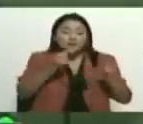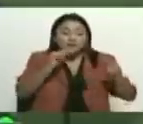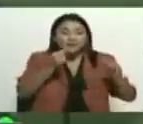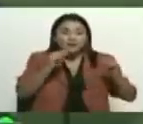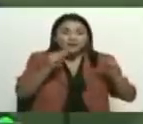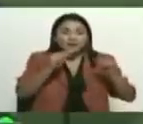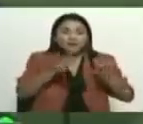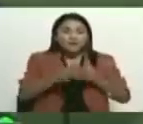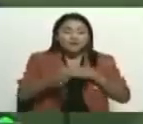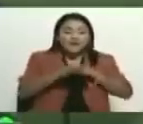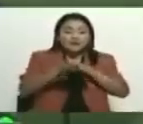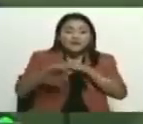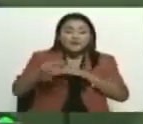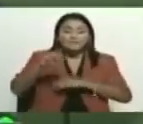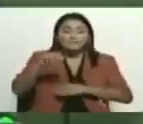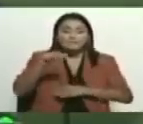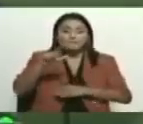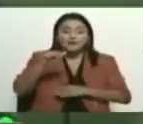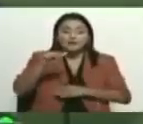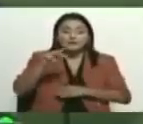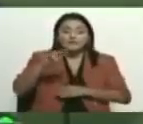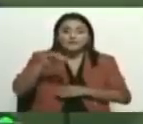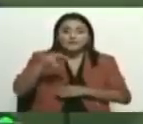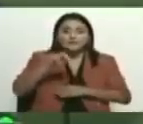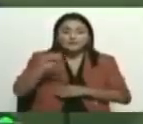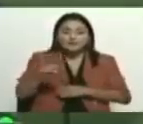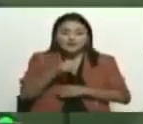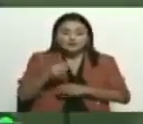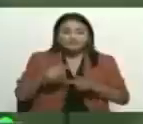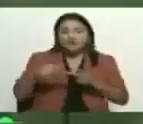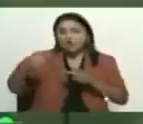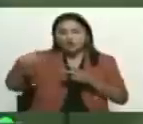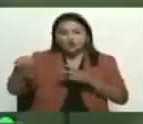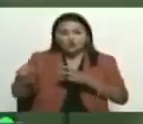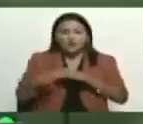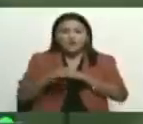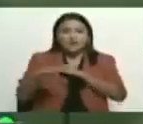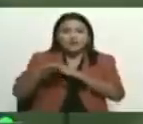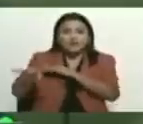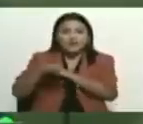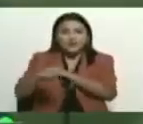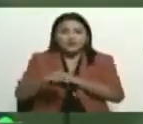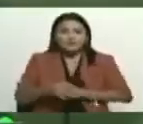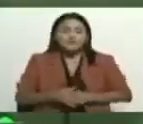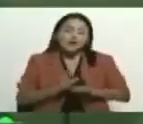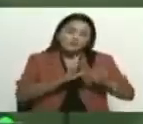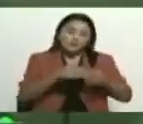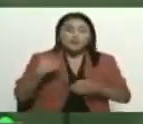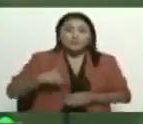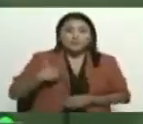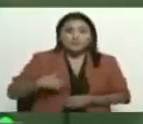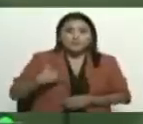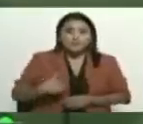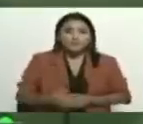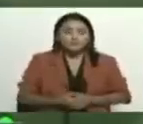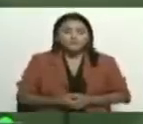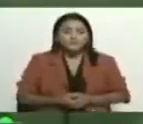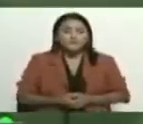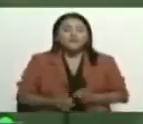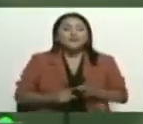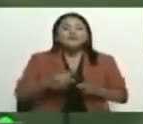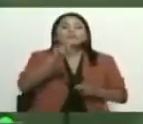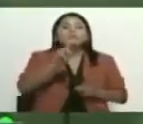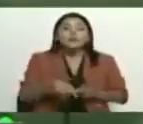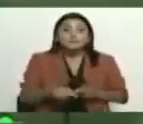soberanía sobre las Islas Malvinas, el archipiélago de Chagos y la isla Mayotte. respectivamente, así como